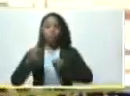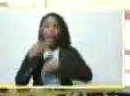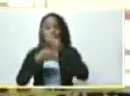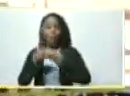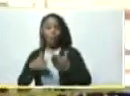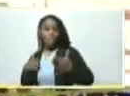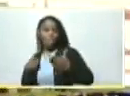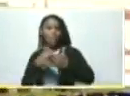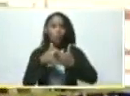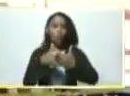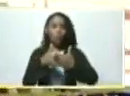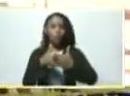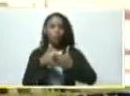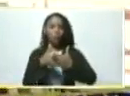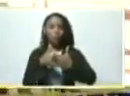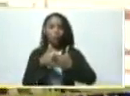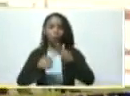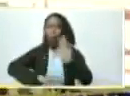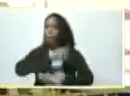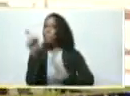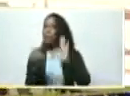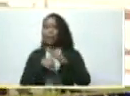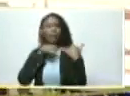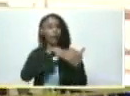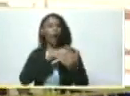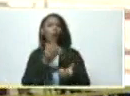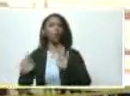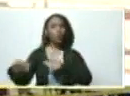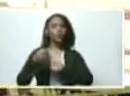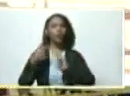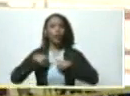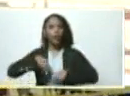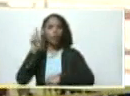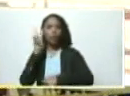ofensiva total de guerra contra Venezuela,